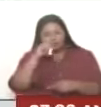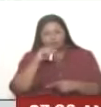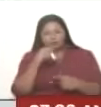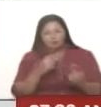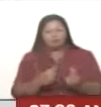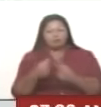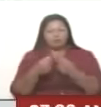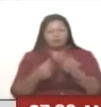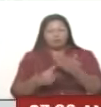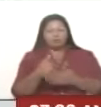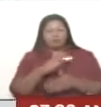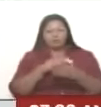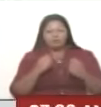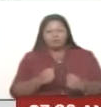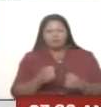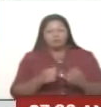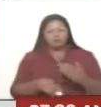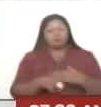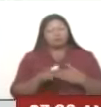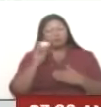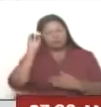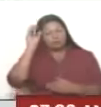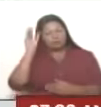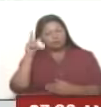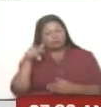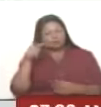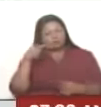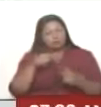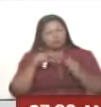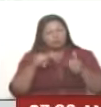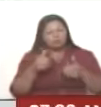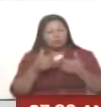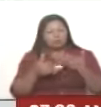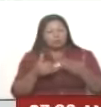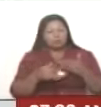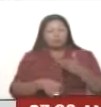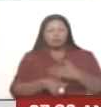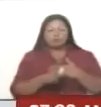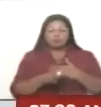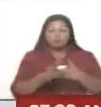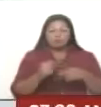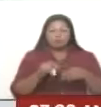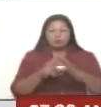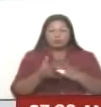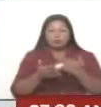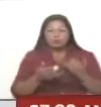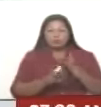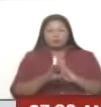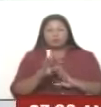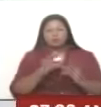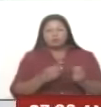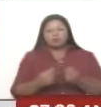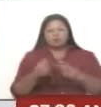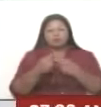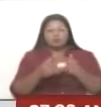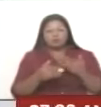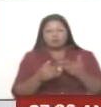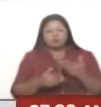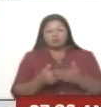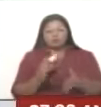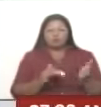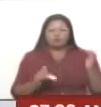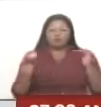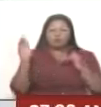cada vez más fuerte estará en capacidad, como les decía inicialmente, de seguir garantizando crecimiento económico que va a ser muy